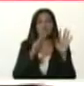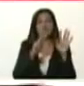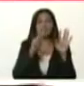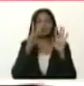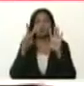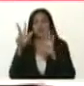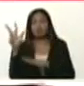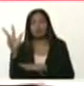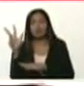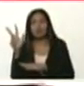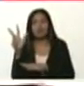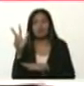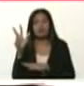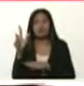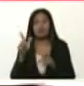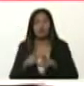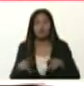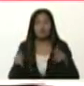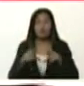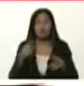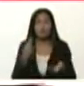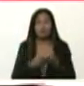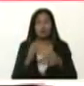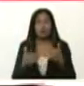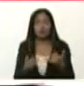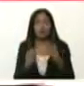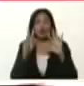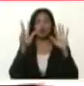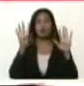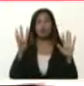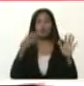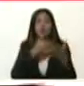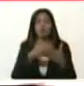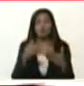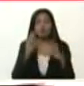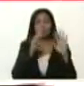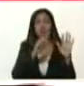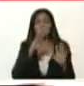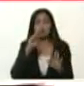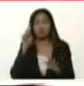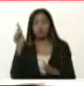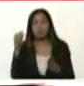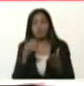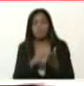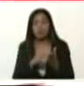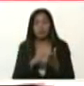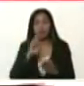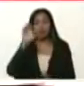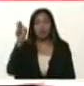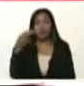773 kilómetros, con una inversión de 9.641.000 euros, o su equivalente en